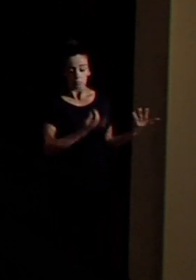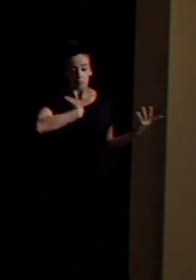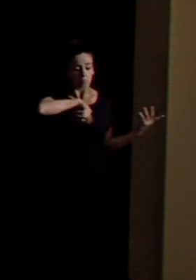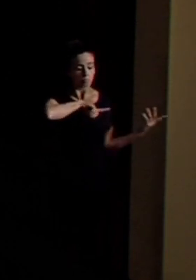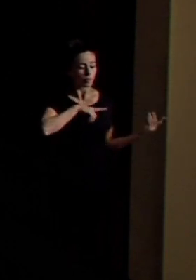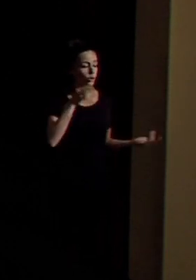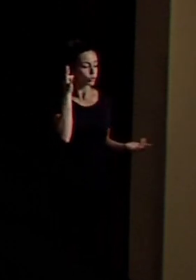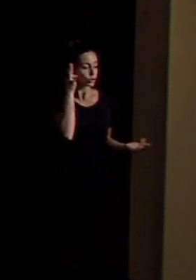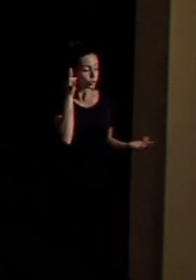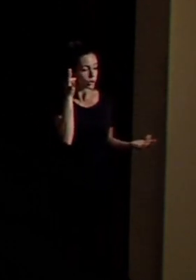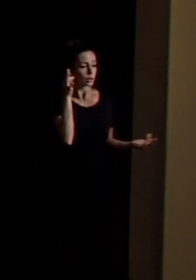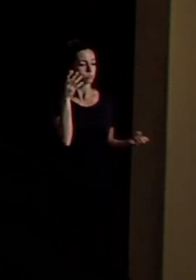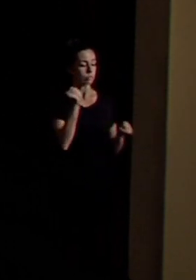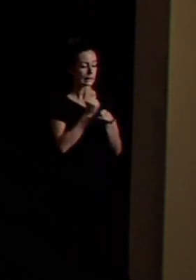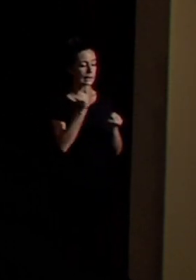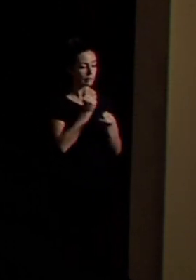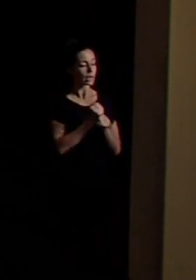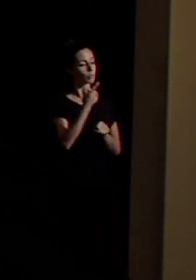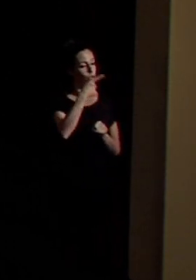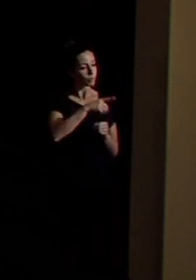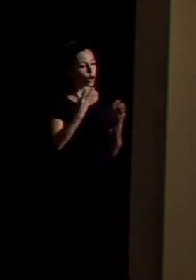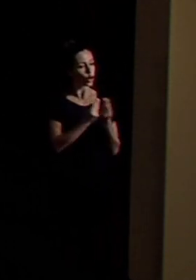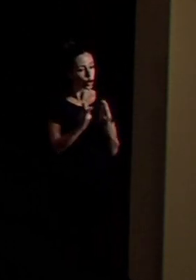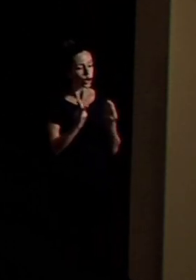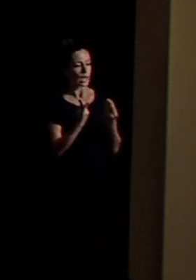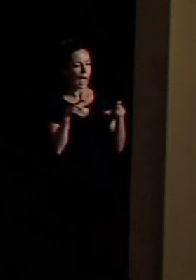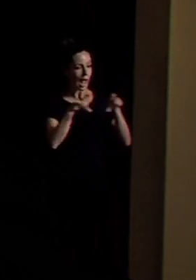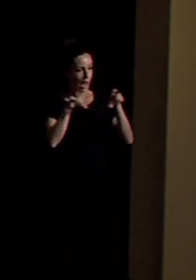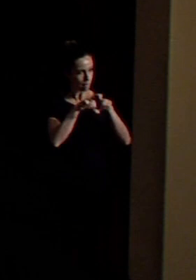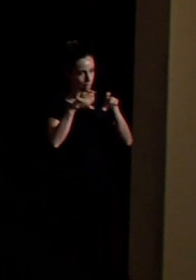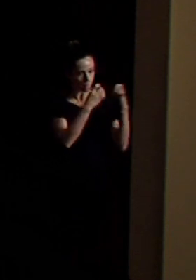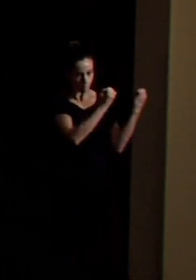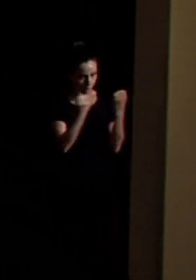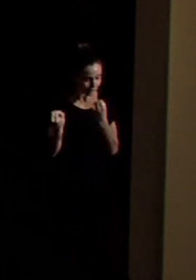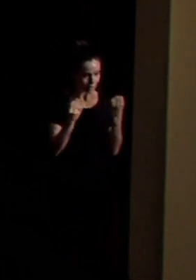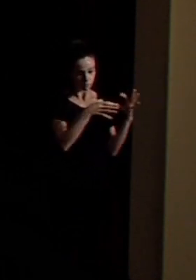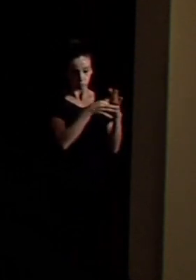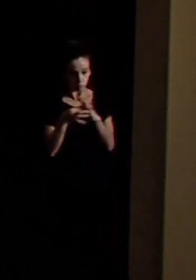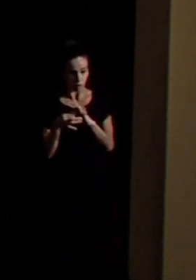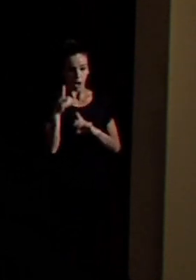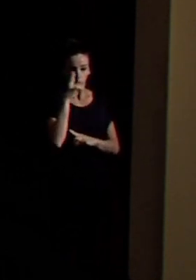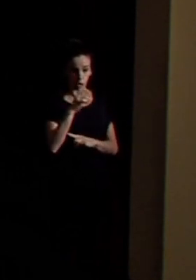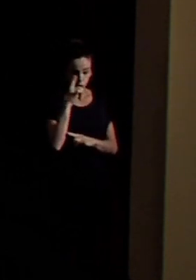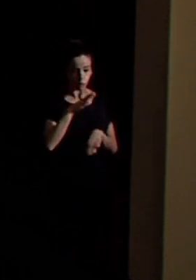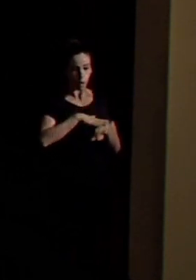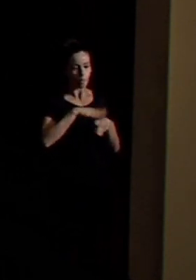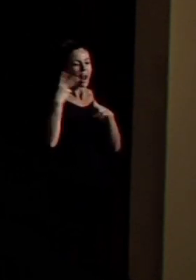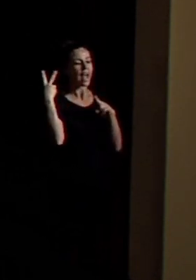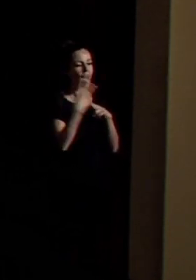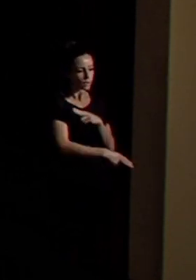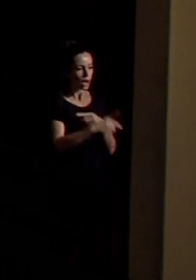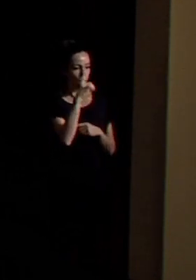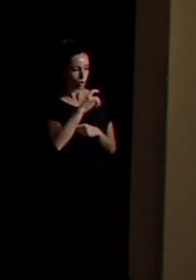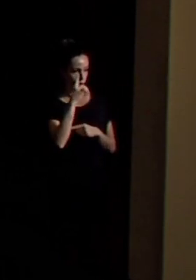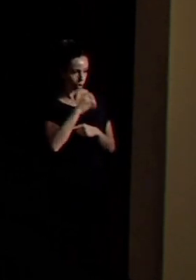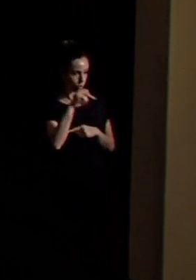Nosotras se trabaja también con las entidades de prostitución que trabajan con la prevención de la prostitución